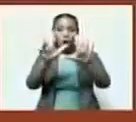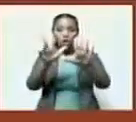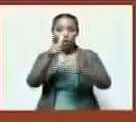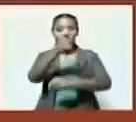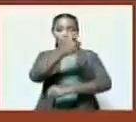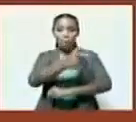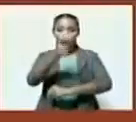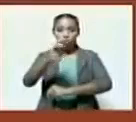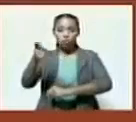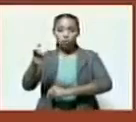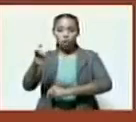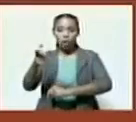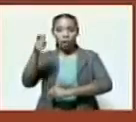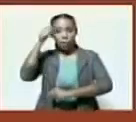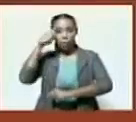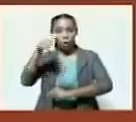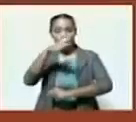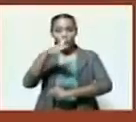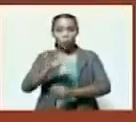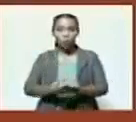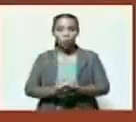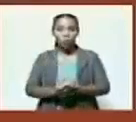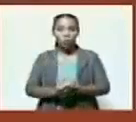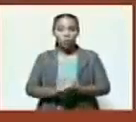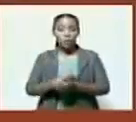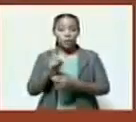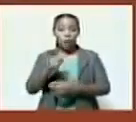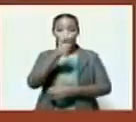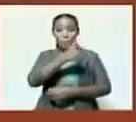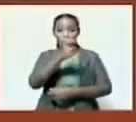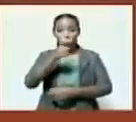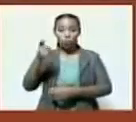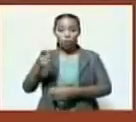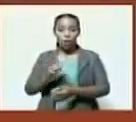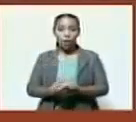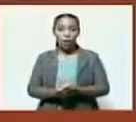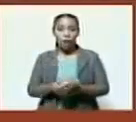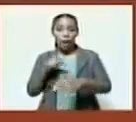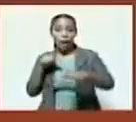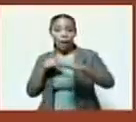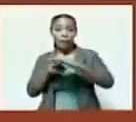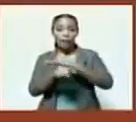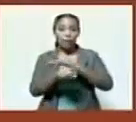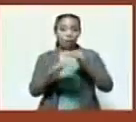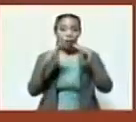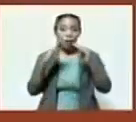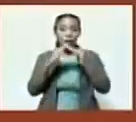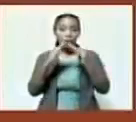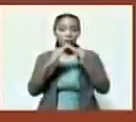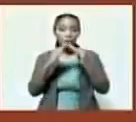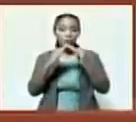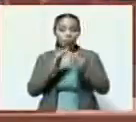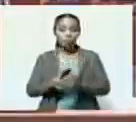fallecidos del pueblo, de la población civil, entrando a sus casas,